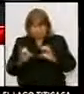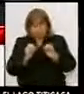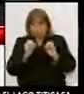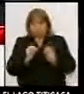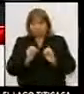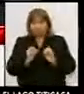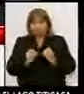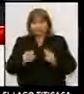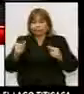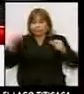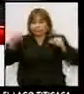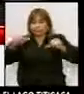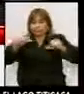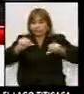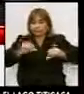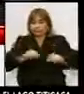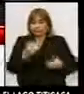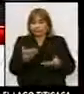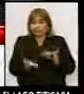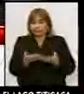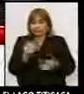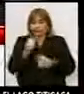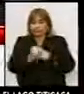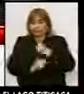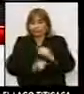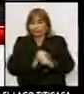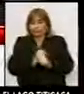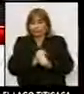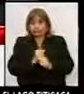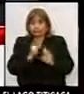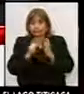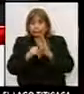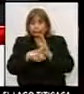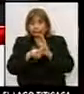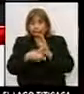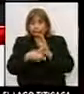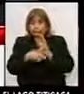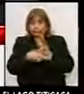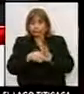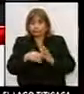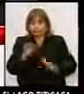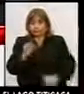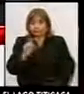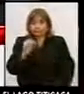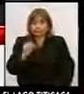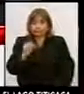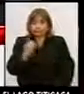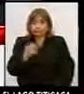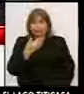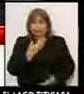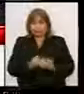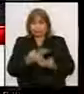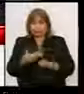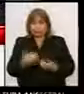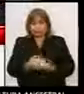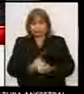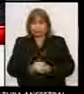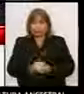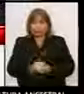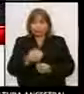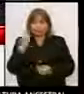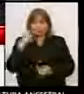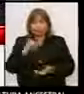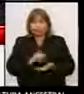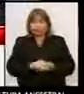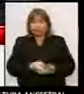hicieron quebrar el Banco Agrario hace algunos años, pero luego crearon el Agrobanco. Y el Agrobanco era una banca de fomento para los pequeños